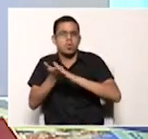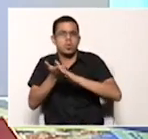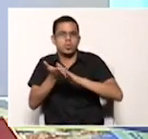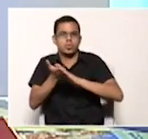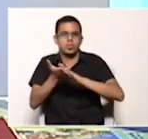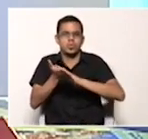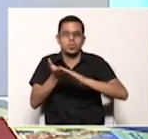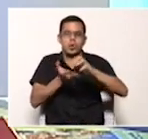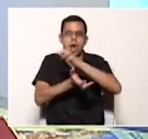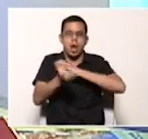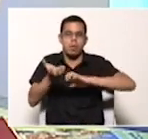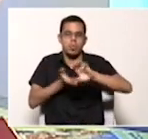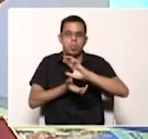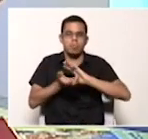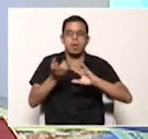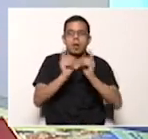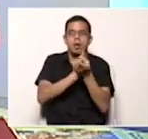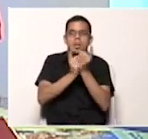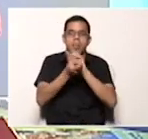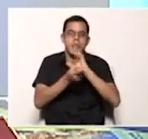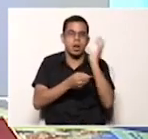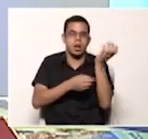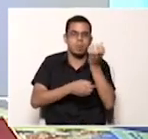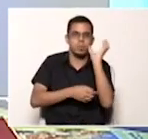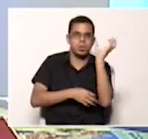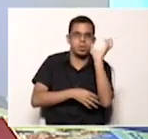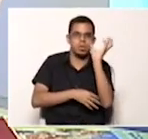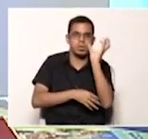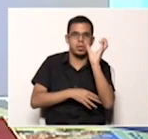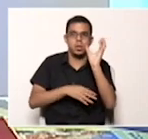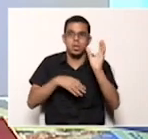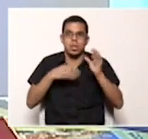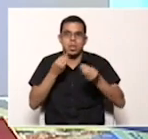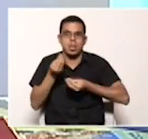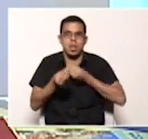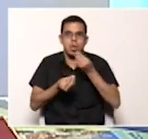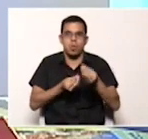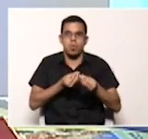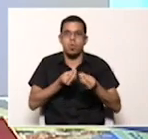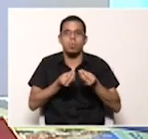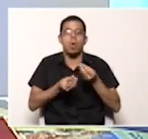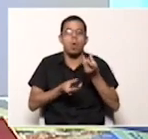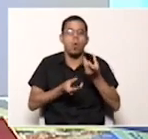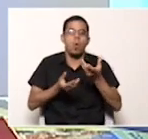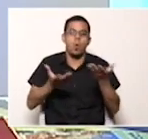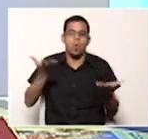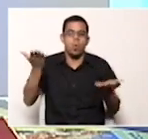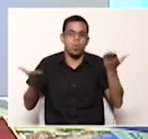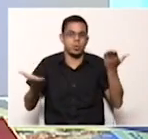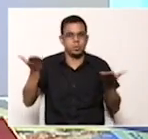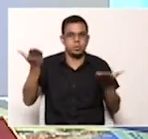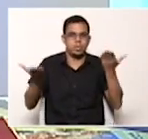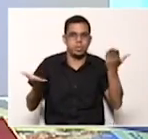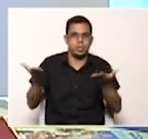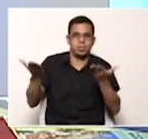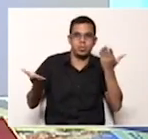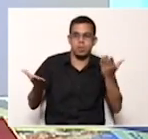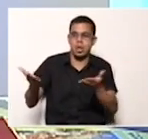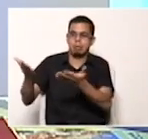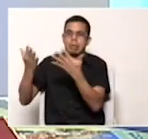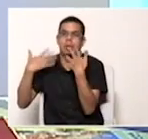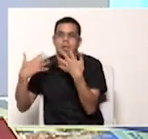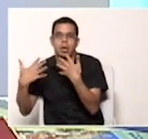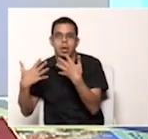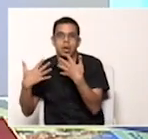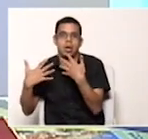del cambio climático, cómo podemos nosotros aportar, hacer cosas positivas para evitarlo y por supuesto, si no